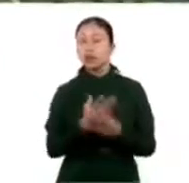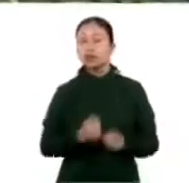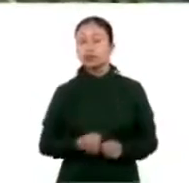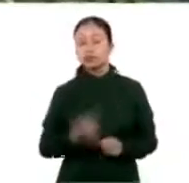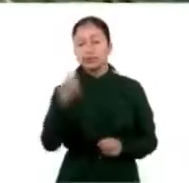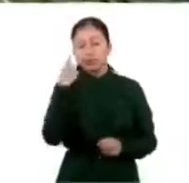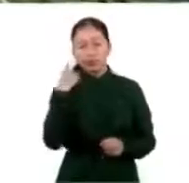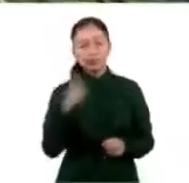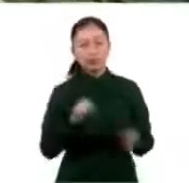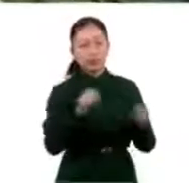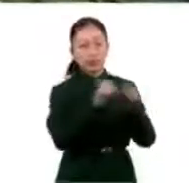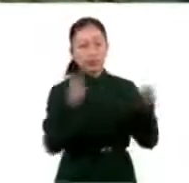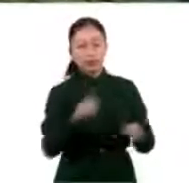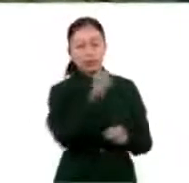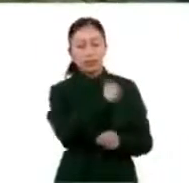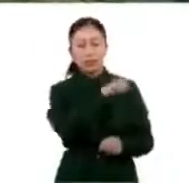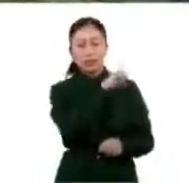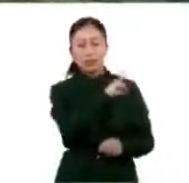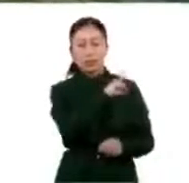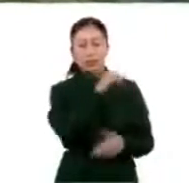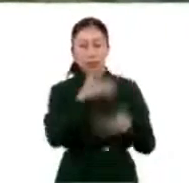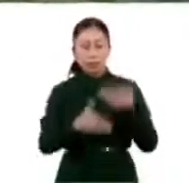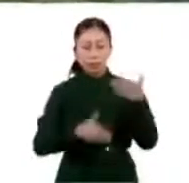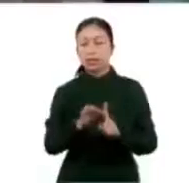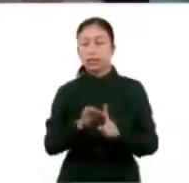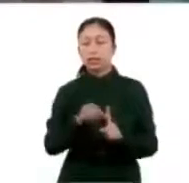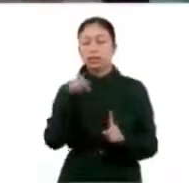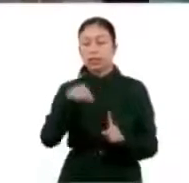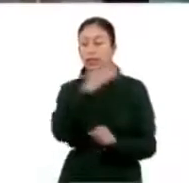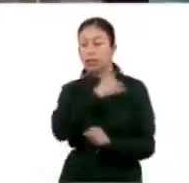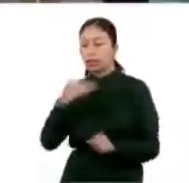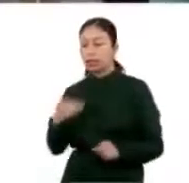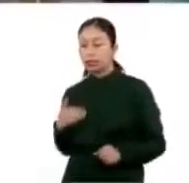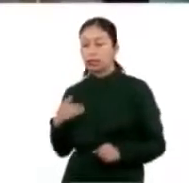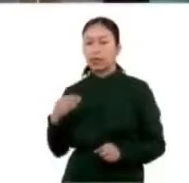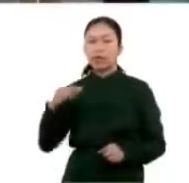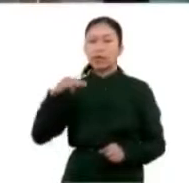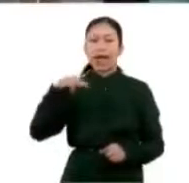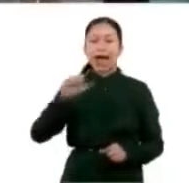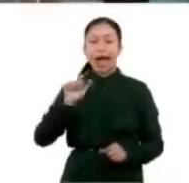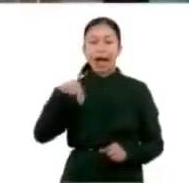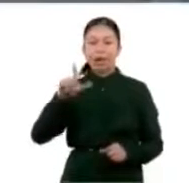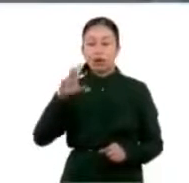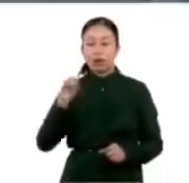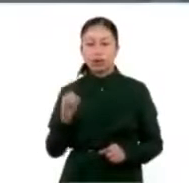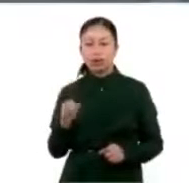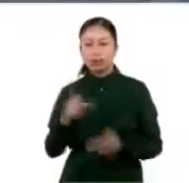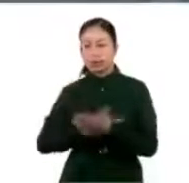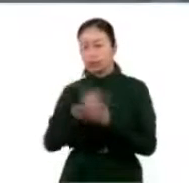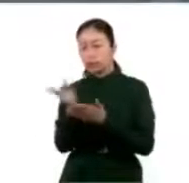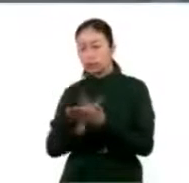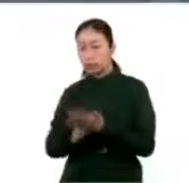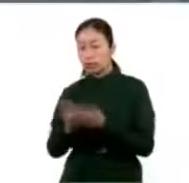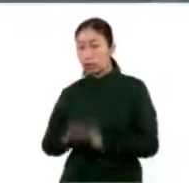de la Ciudad de México sea parte del proceso de federalización y que es uno de los programas principales para garantizar el derecho